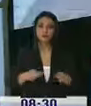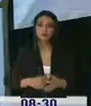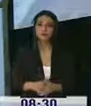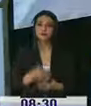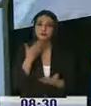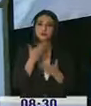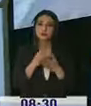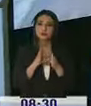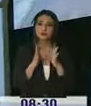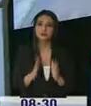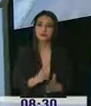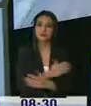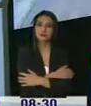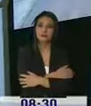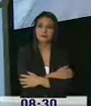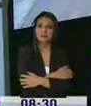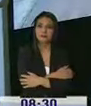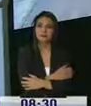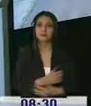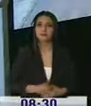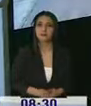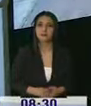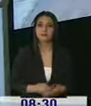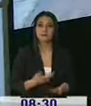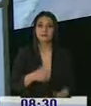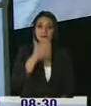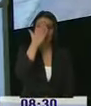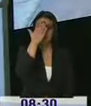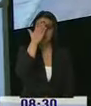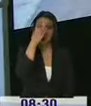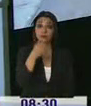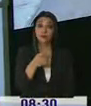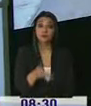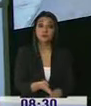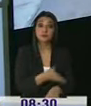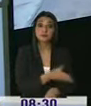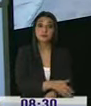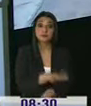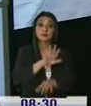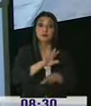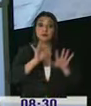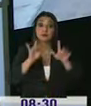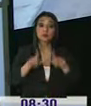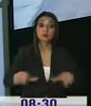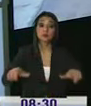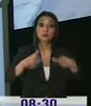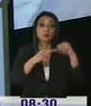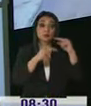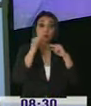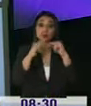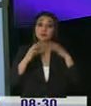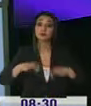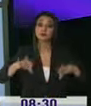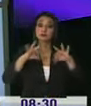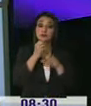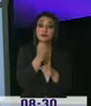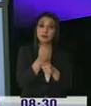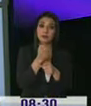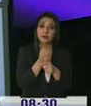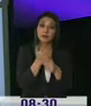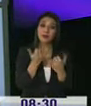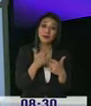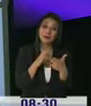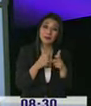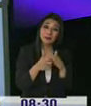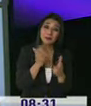mi querida. Un abrazo grande, Alison Corral. Ya sabe usted lo que están realizando 57 frentes. Importante trabajo. Las incomodidades